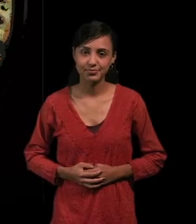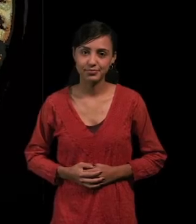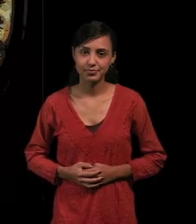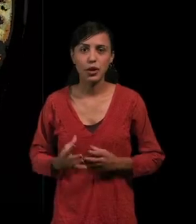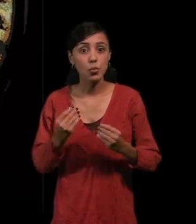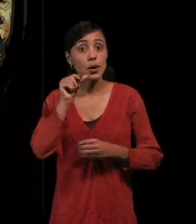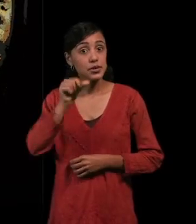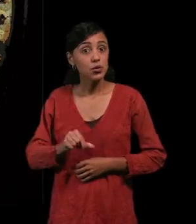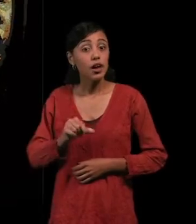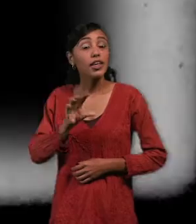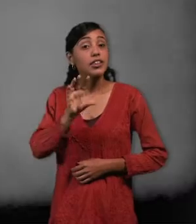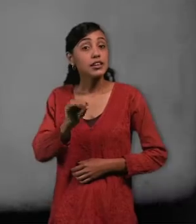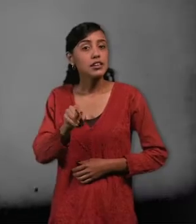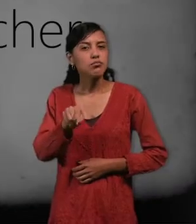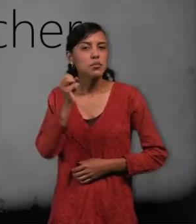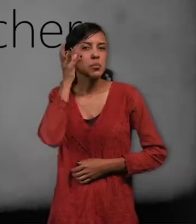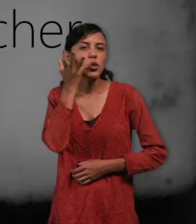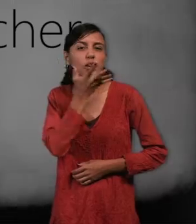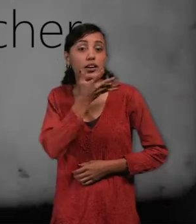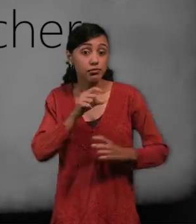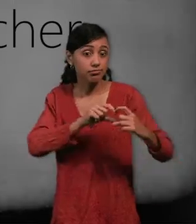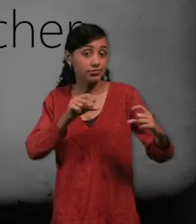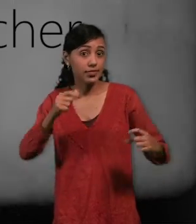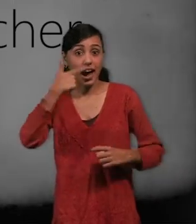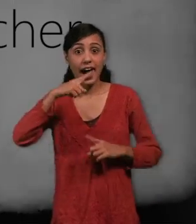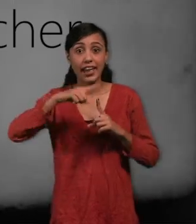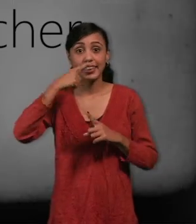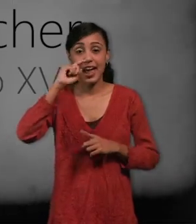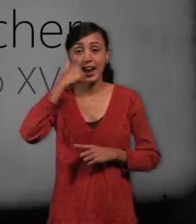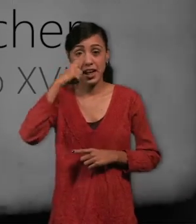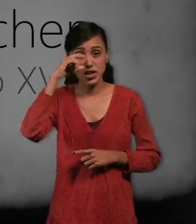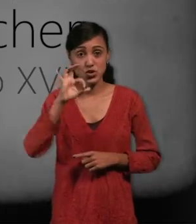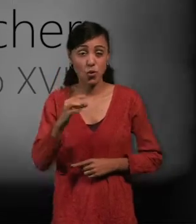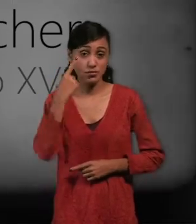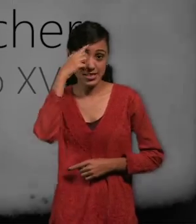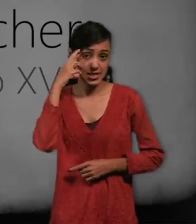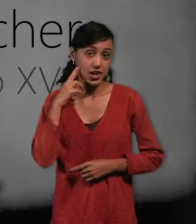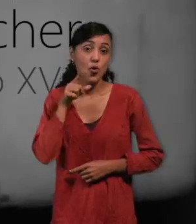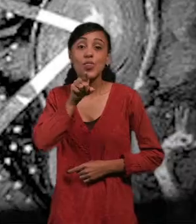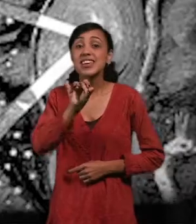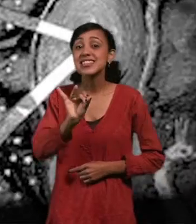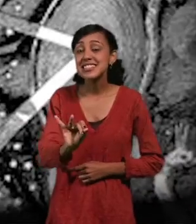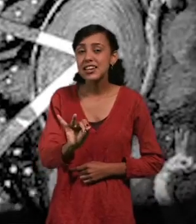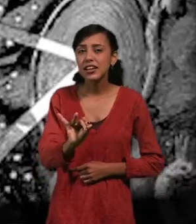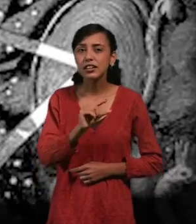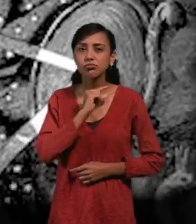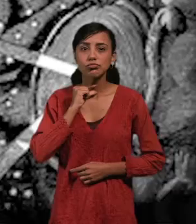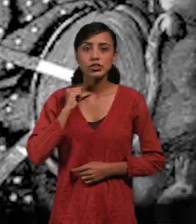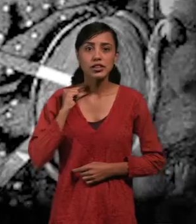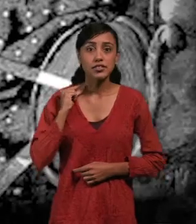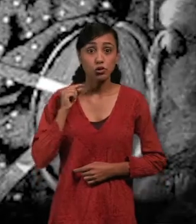Muchos afirman que este dispositivo fue inventado por Atanasius Kirchner, quien vivió en el siglo XVII y fue un sacerdote